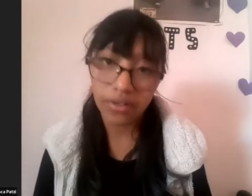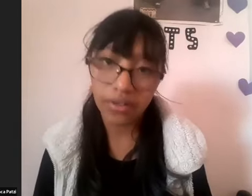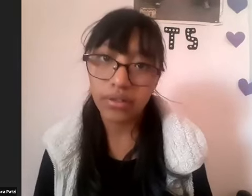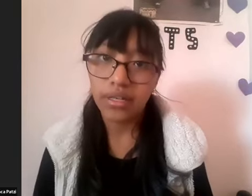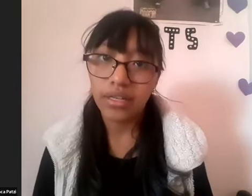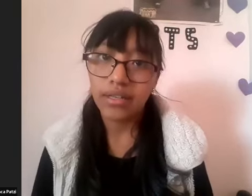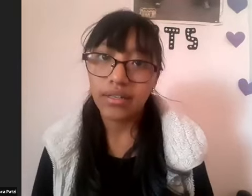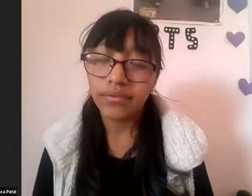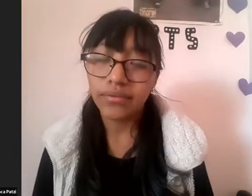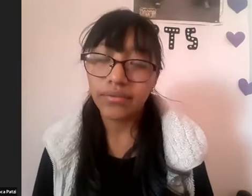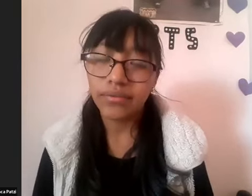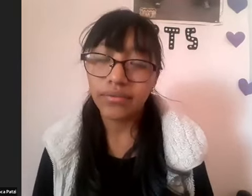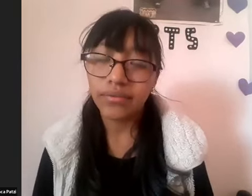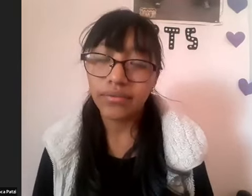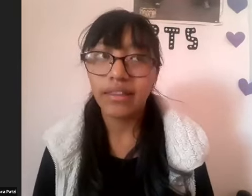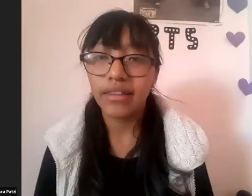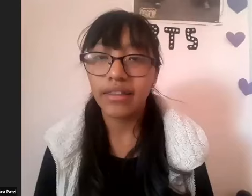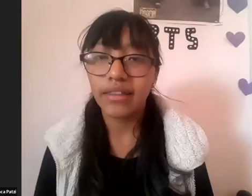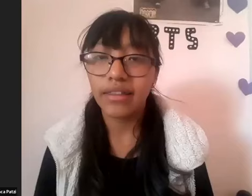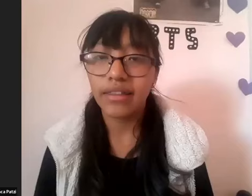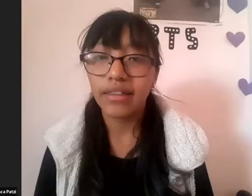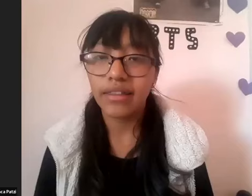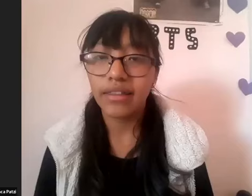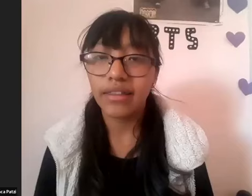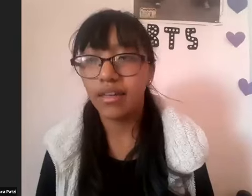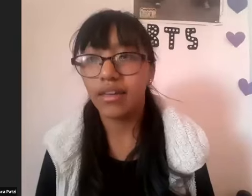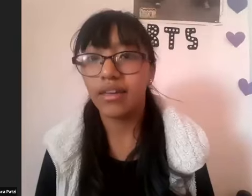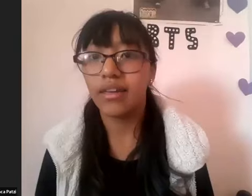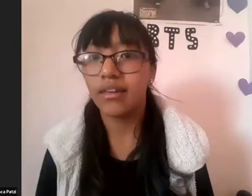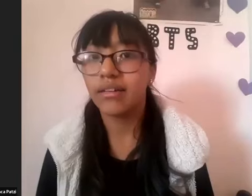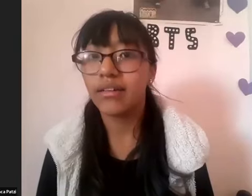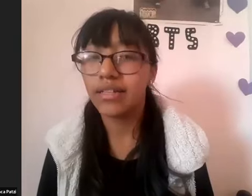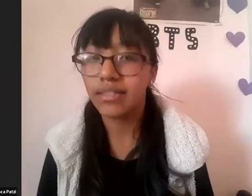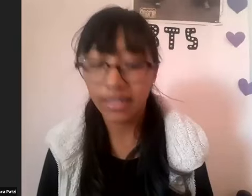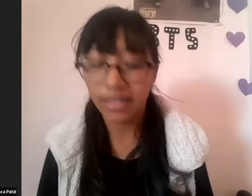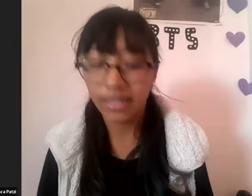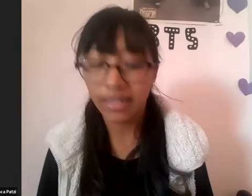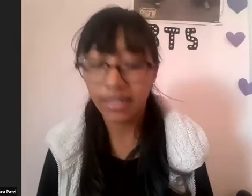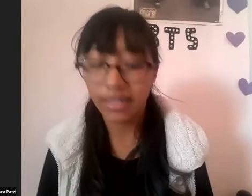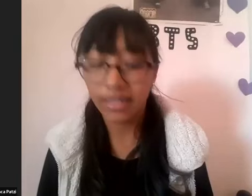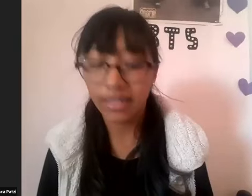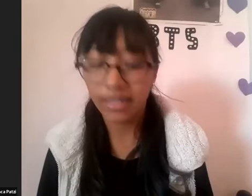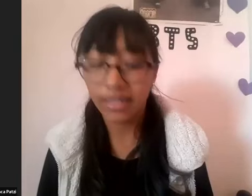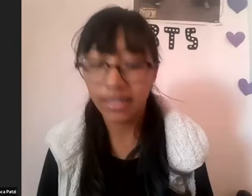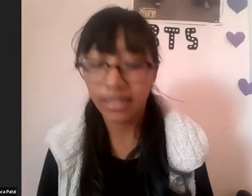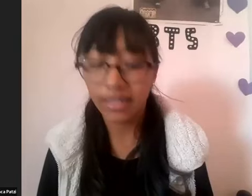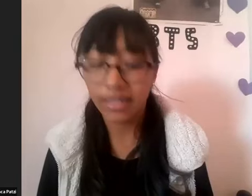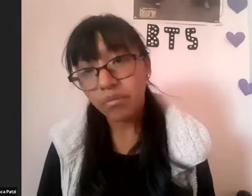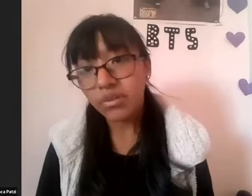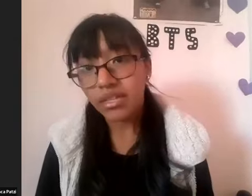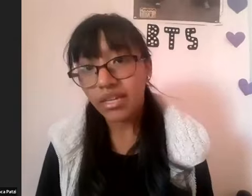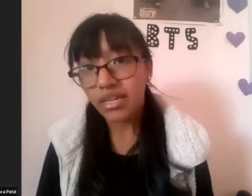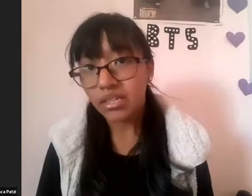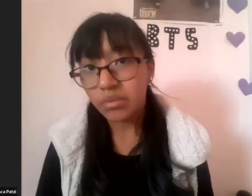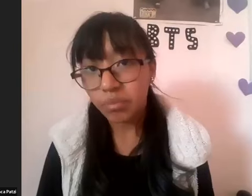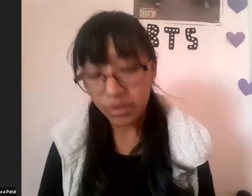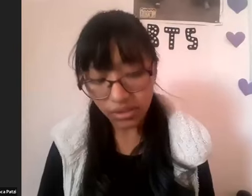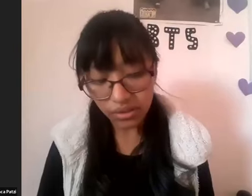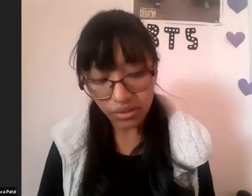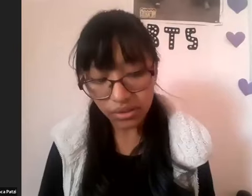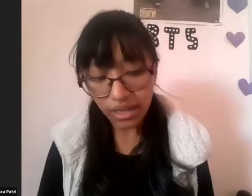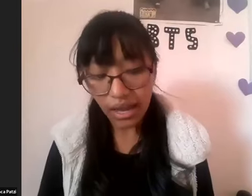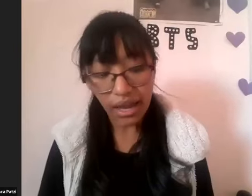y no se ha mostrado una realidad de moralidad y de escasez es en dónde